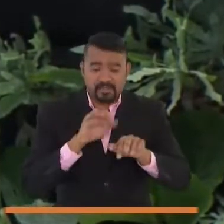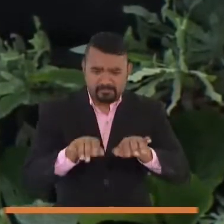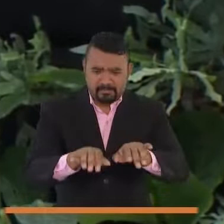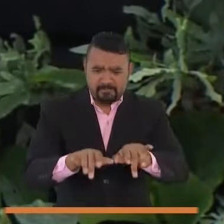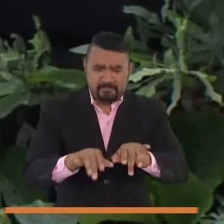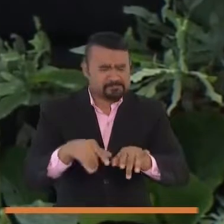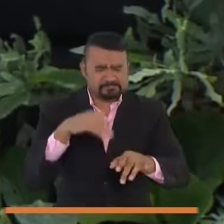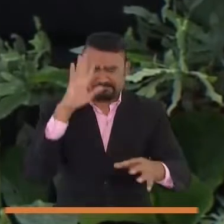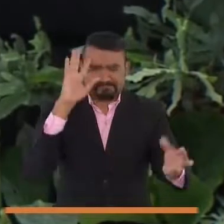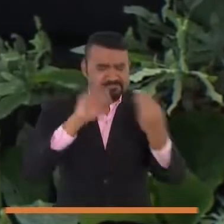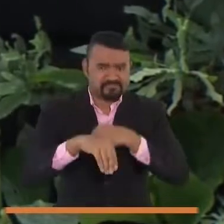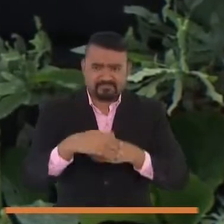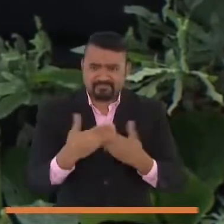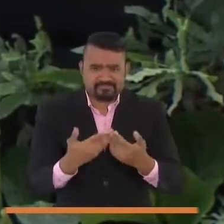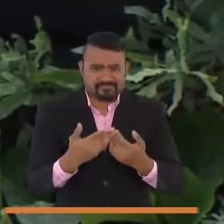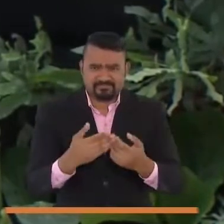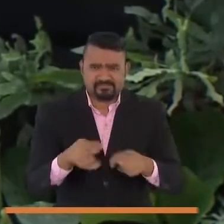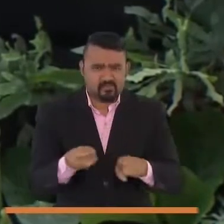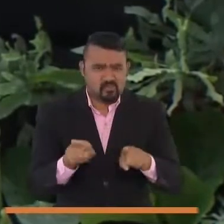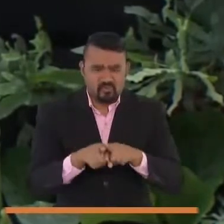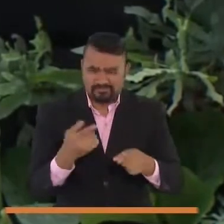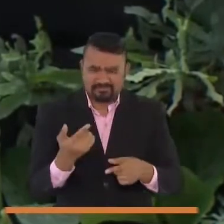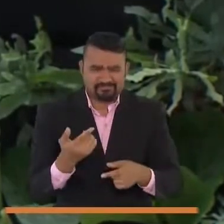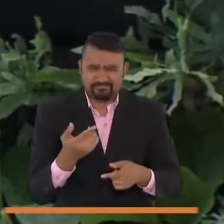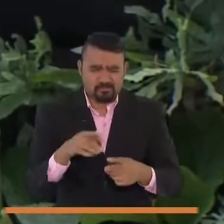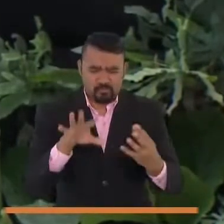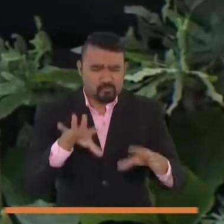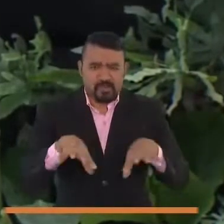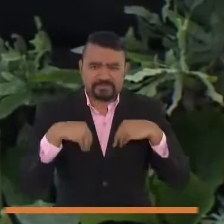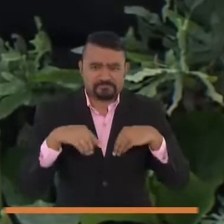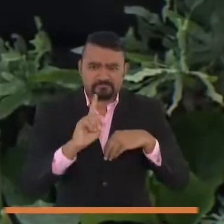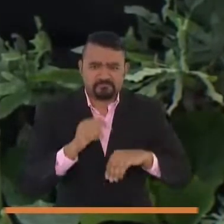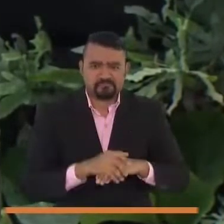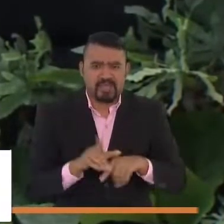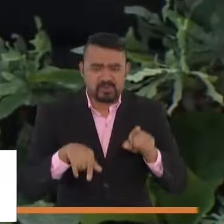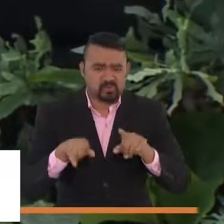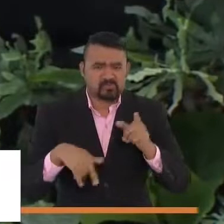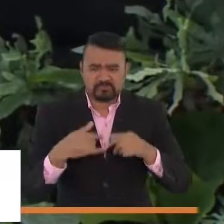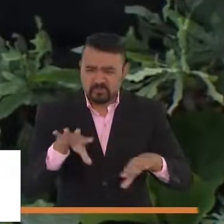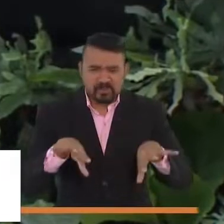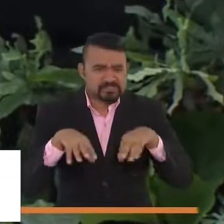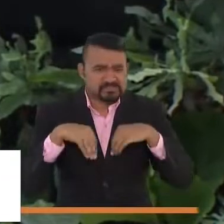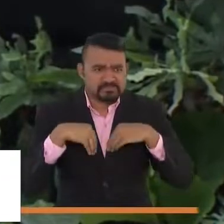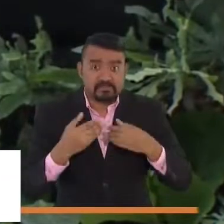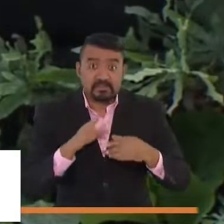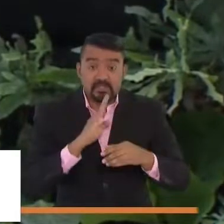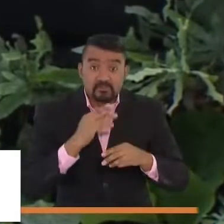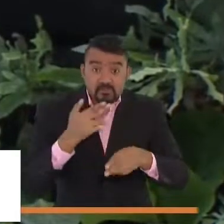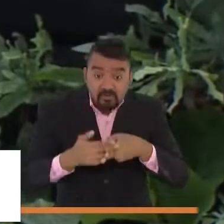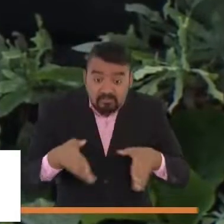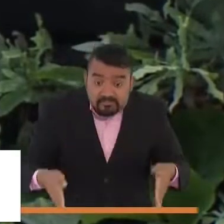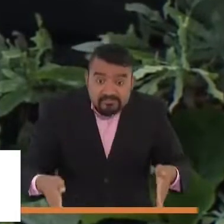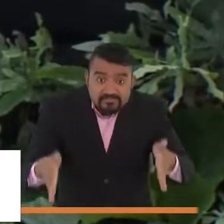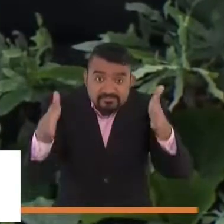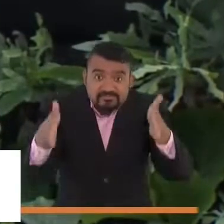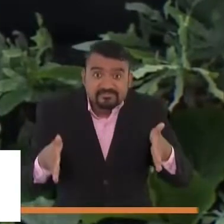el solo hecho de pensar en cambiar el nombre. Ya los envigadeños, si los ubican con otro nombre